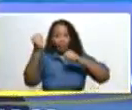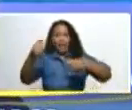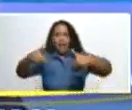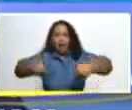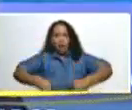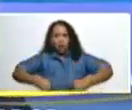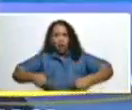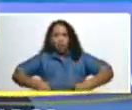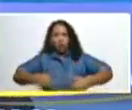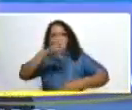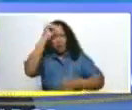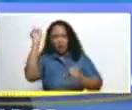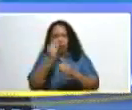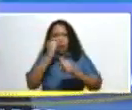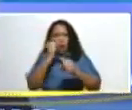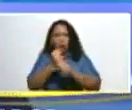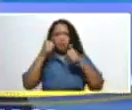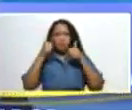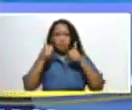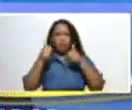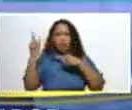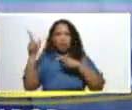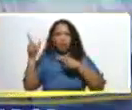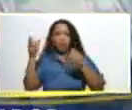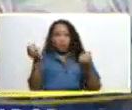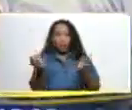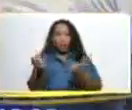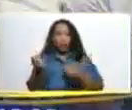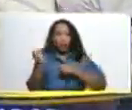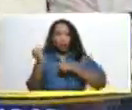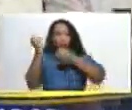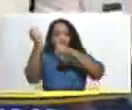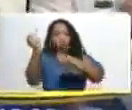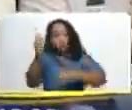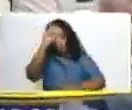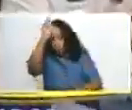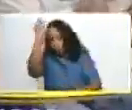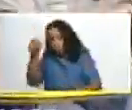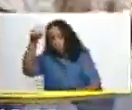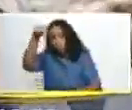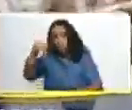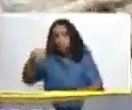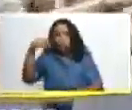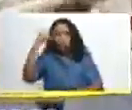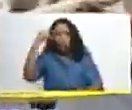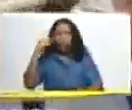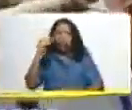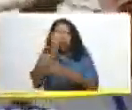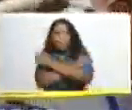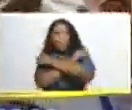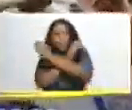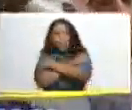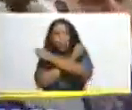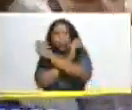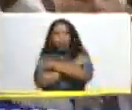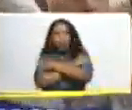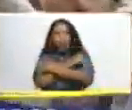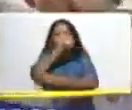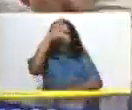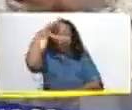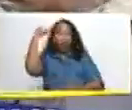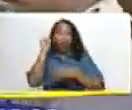y su calidad estas condecoraciones, estos reconocimientos que hemos dado el día de hoy. Felicidades, que Dios me